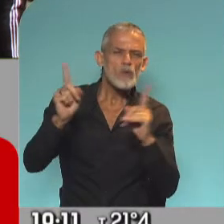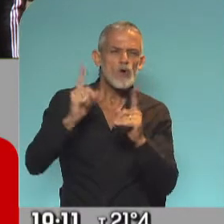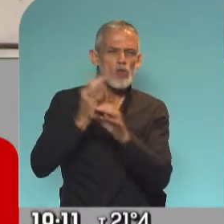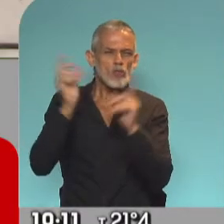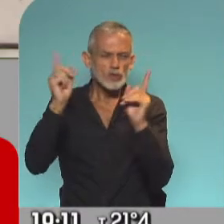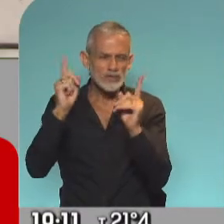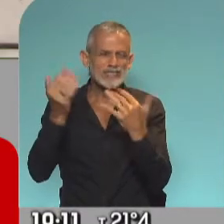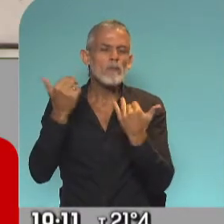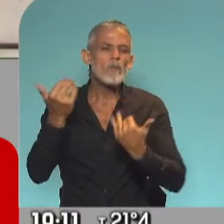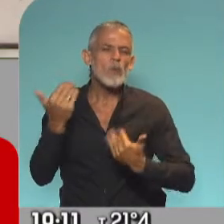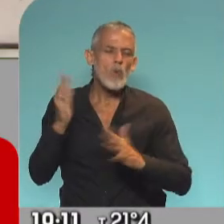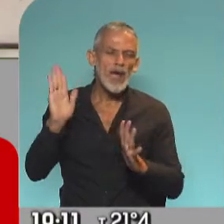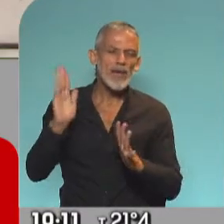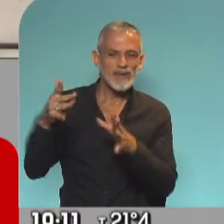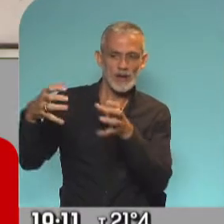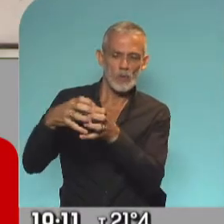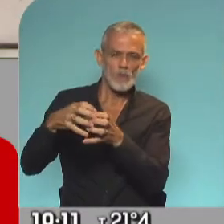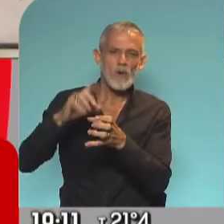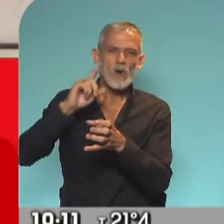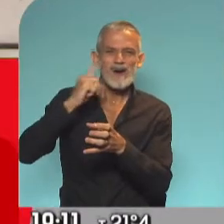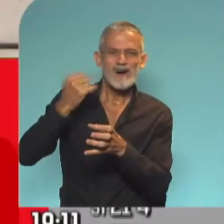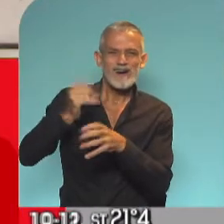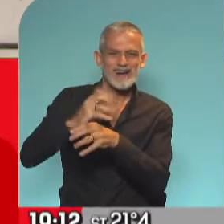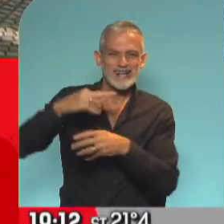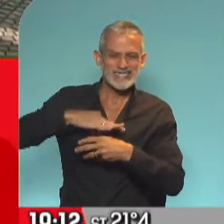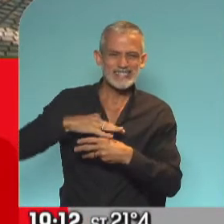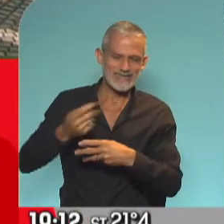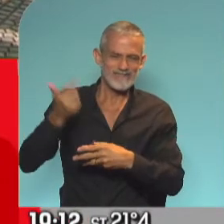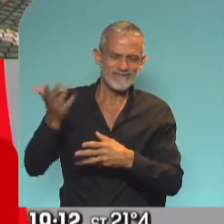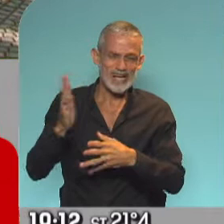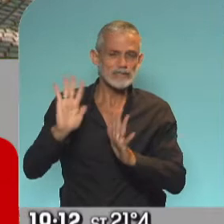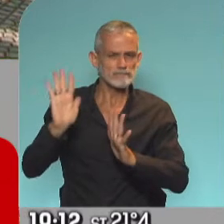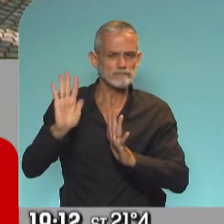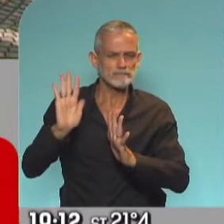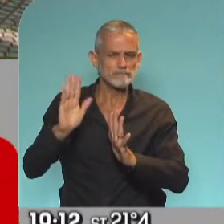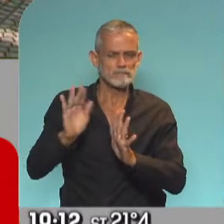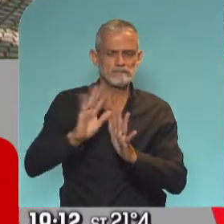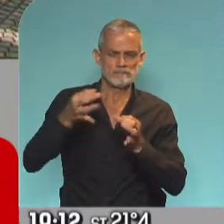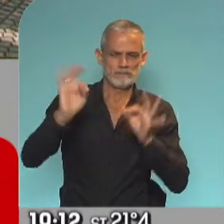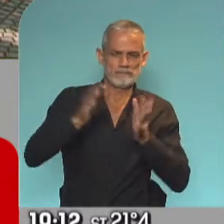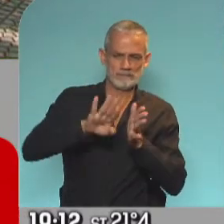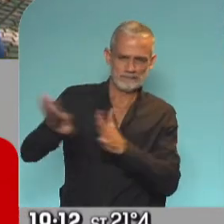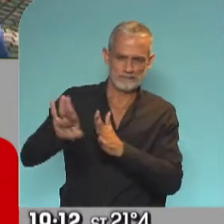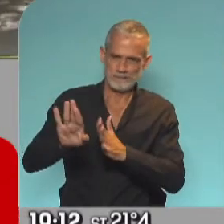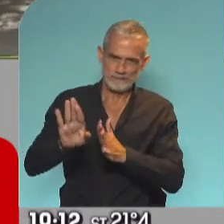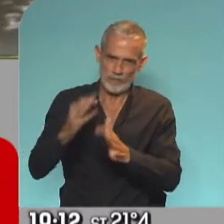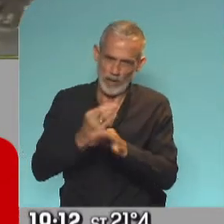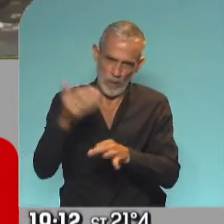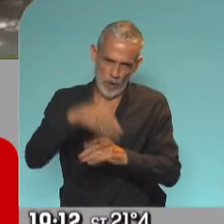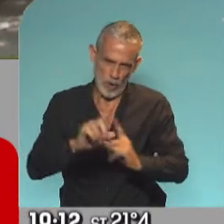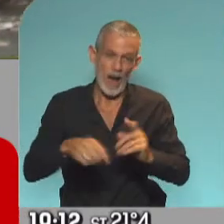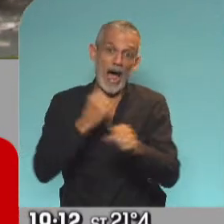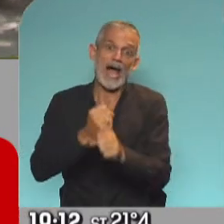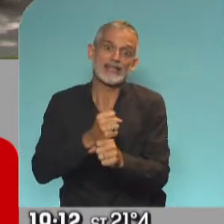docentes que están en un grupo de riesgo, ¿no? Y estando en un grupo de riesgo los vamos a tener que eximir de la presencialidad hasta que